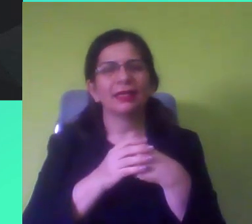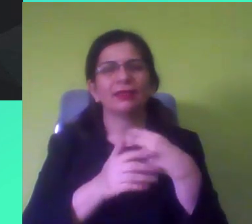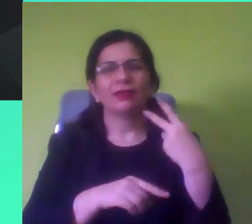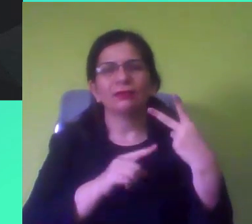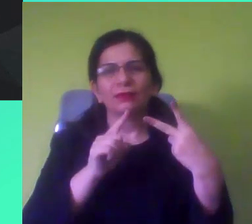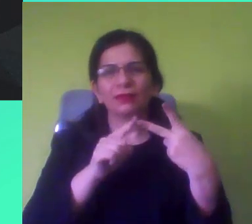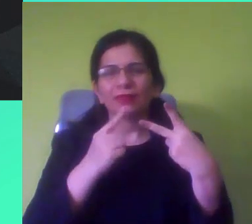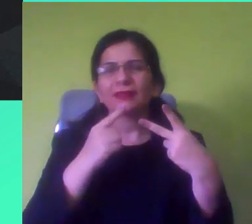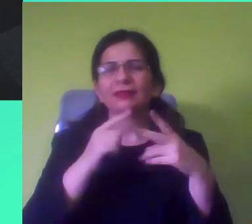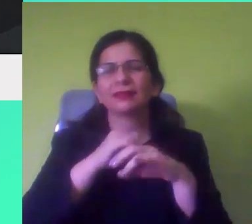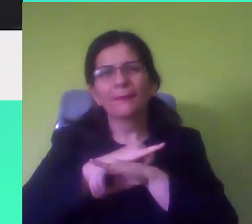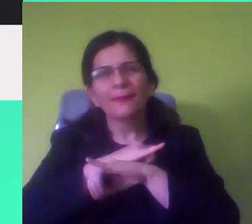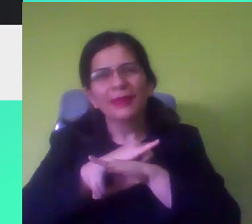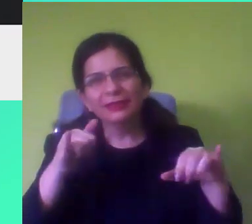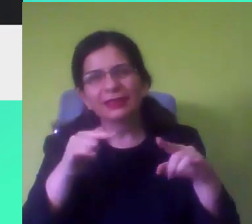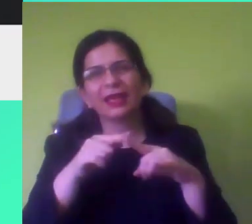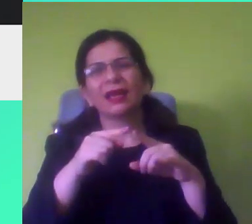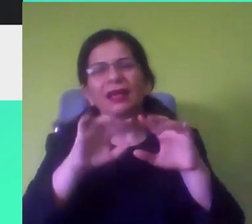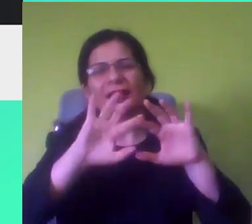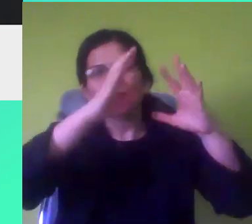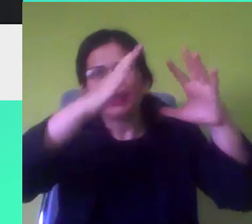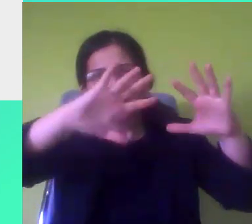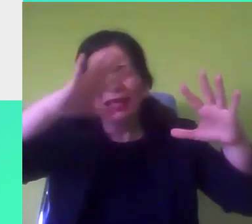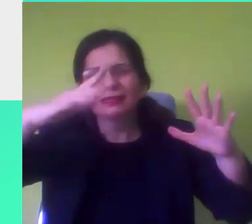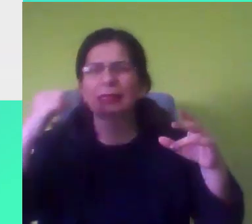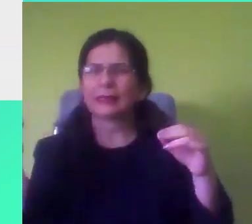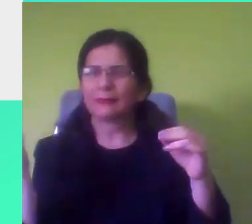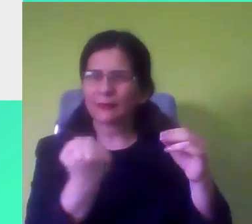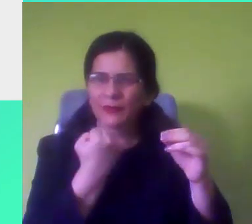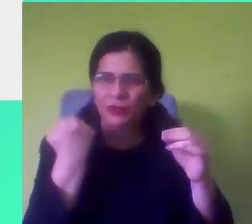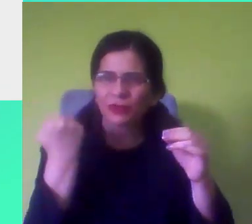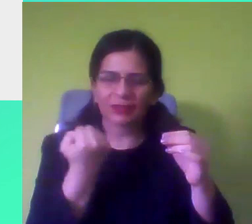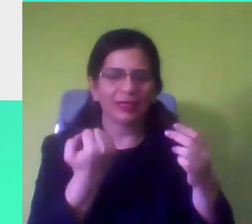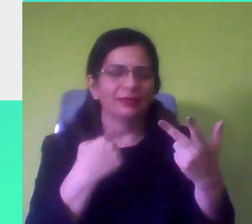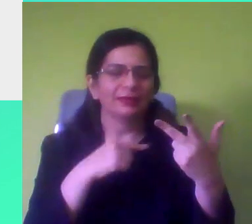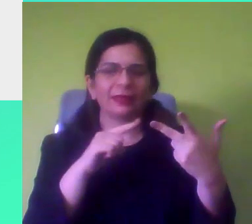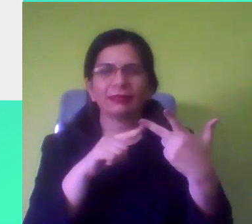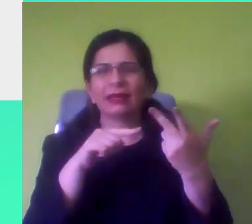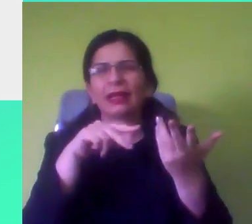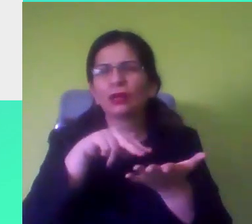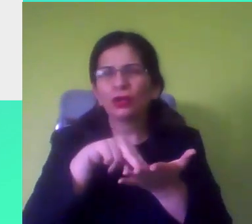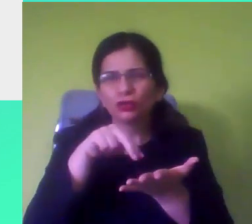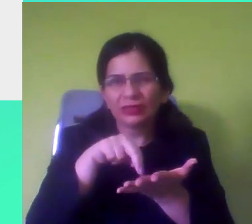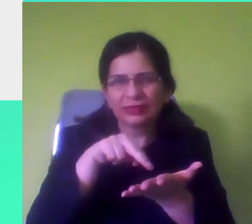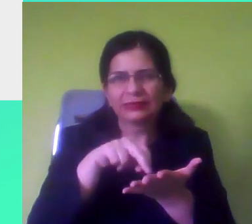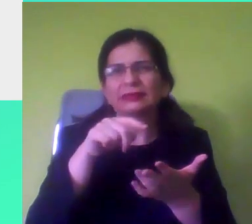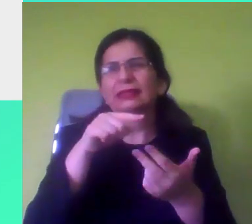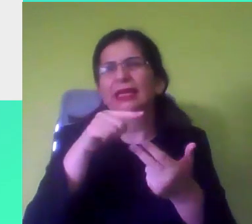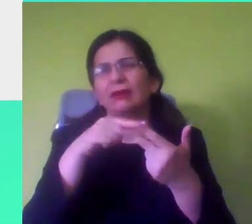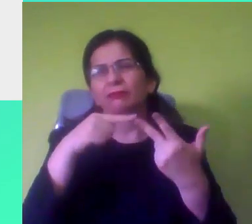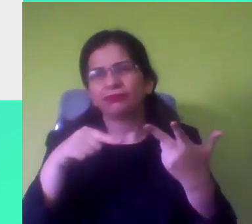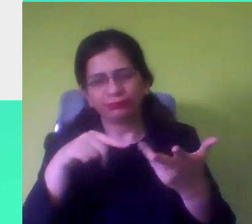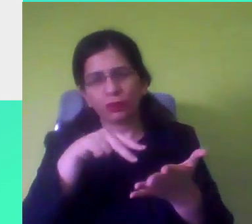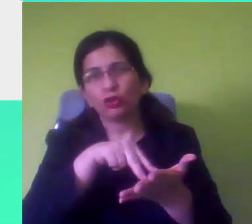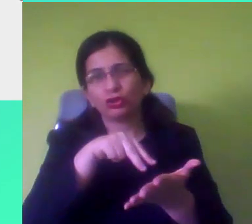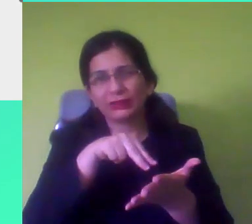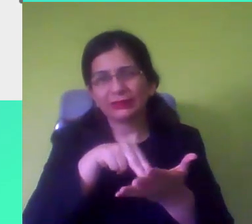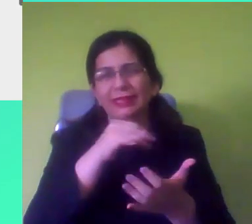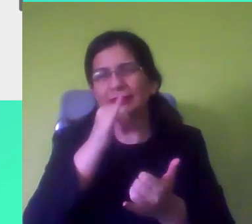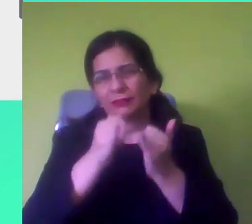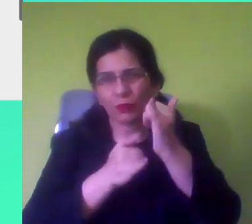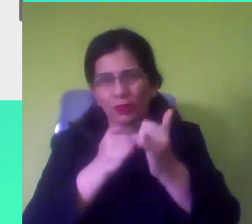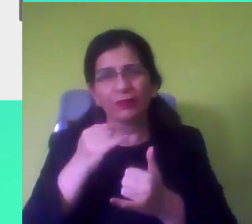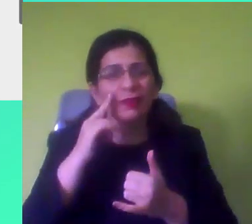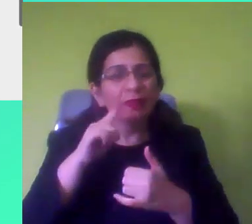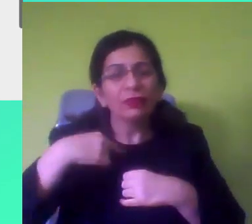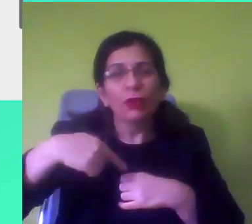de la importancia que tienen los glaciares, y las últimas noticias relacionadas con el inventario. Estas noticias se van actualizando a